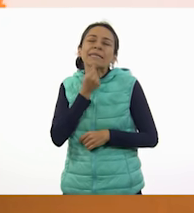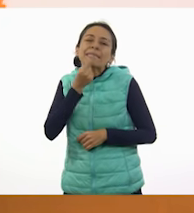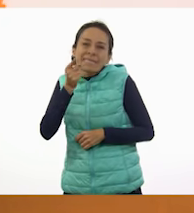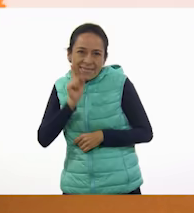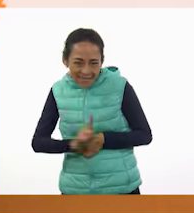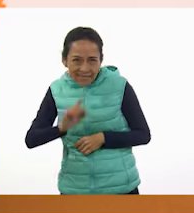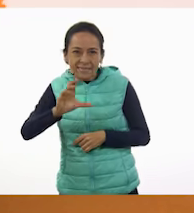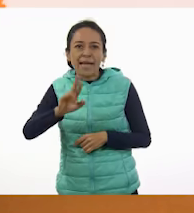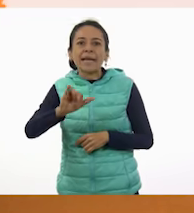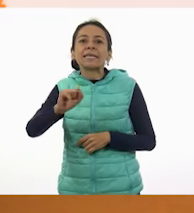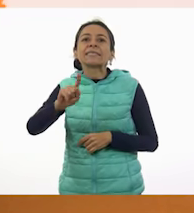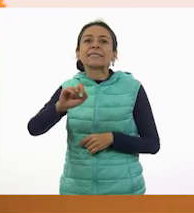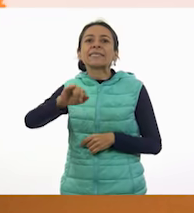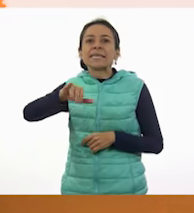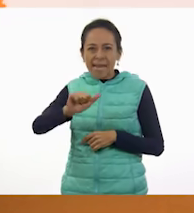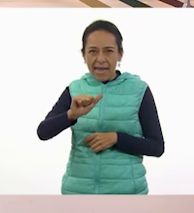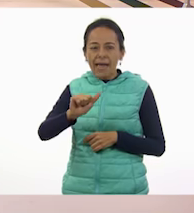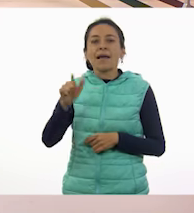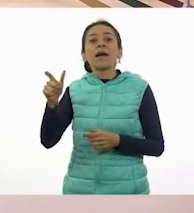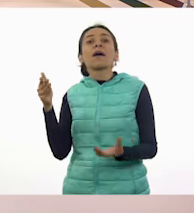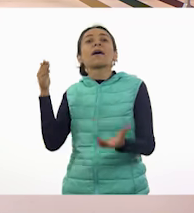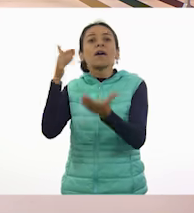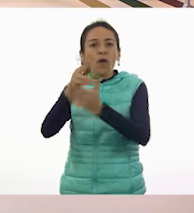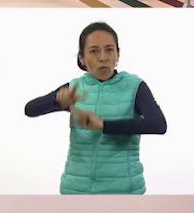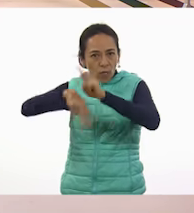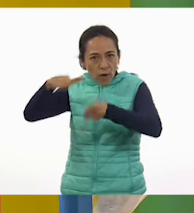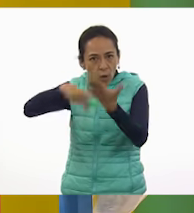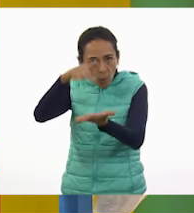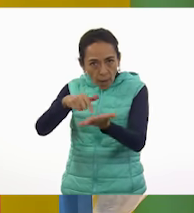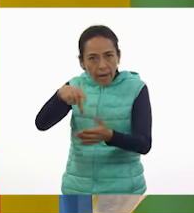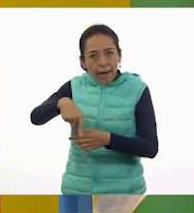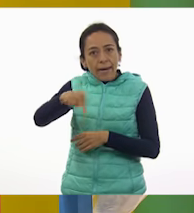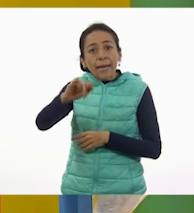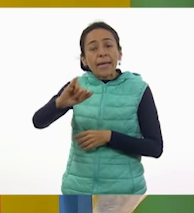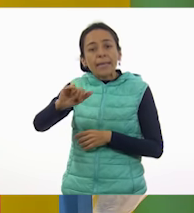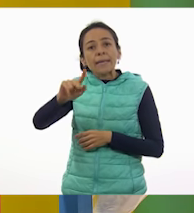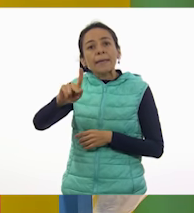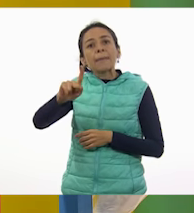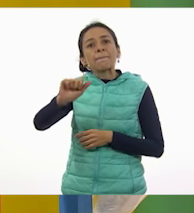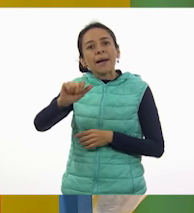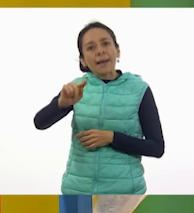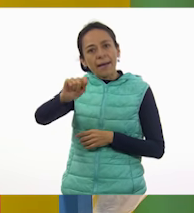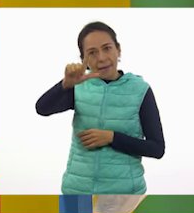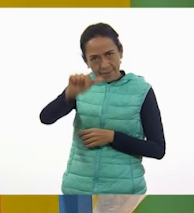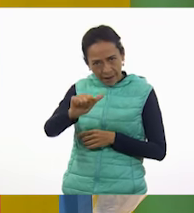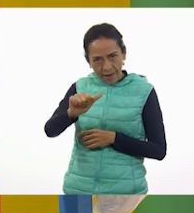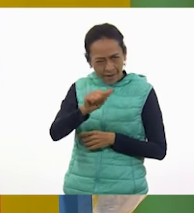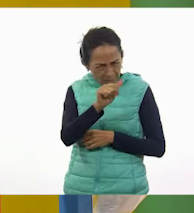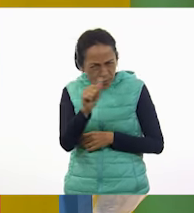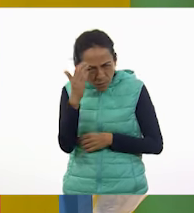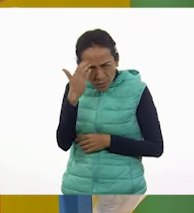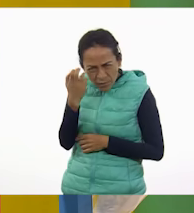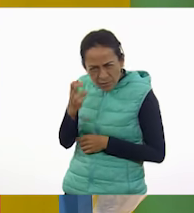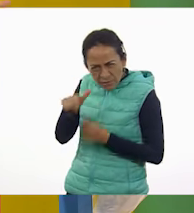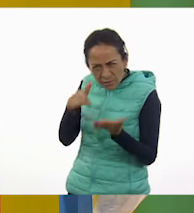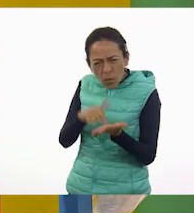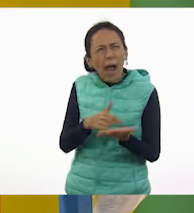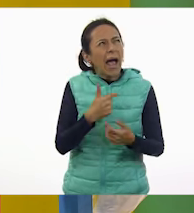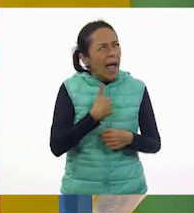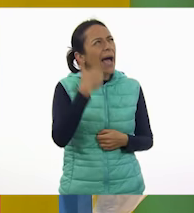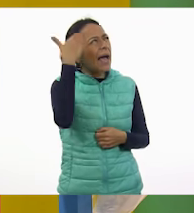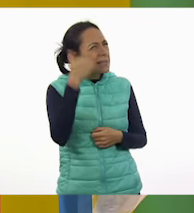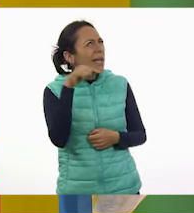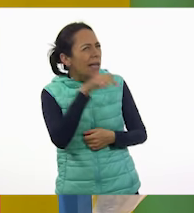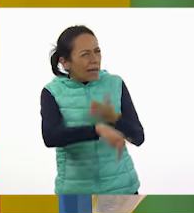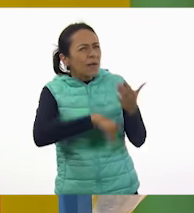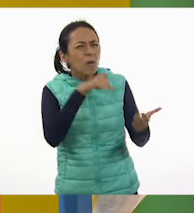Quipatla. ¿Has oído hablar de Quipatla? Sí, es un lugar muy bonito donde vive gente de muchas partes y